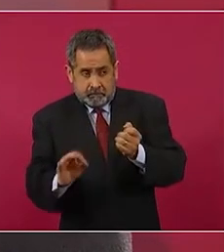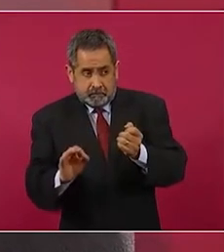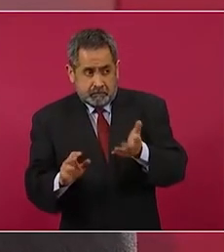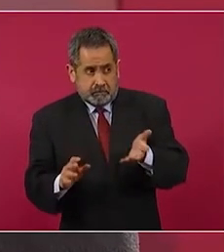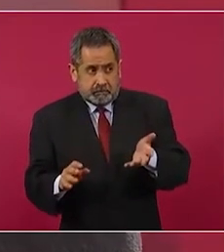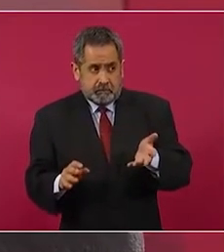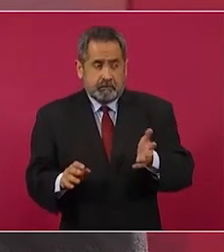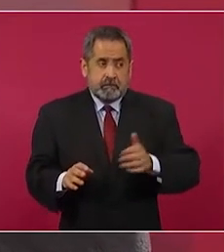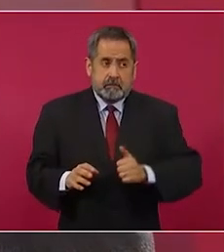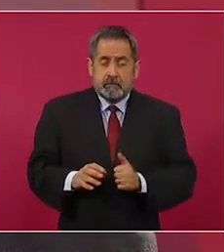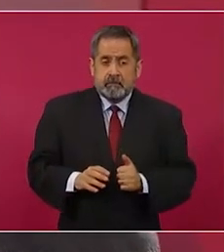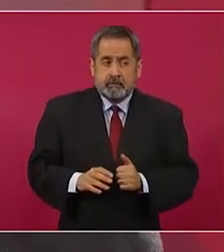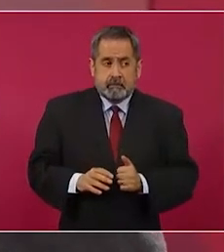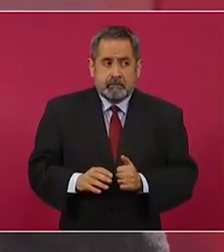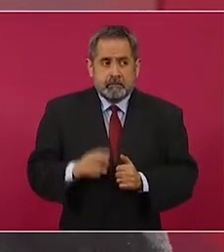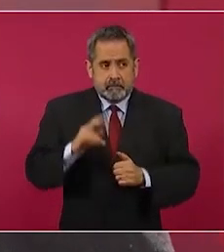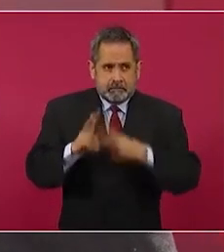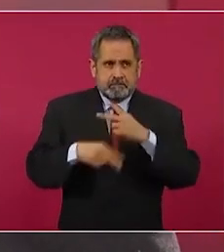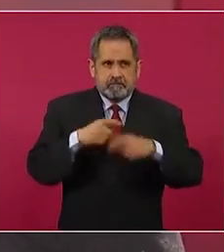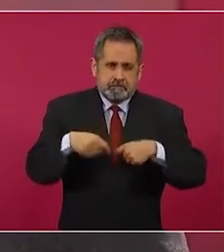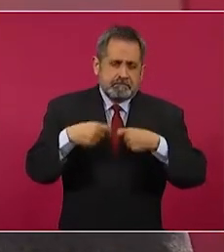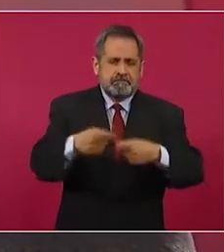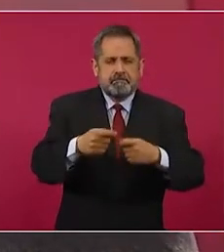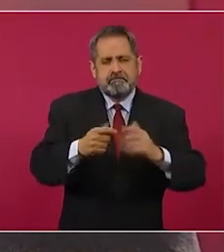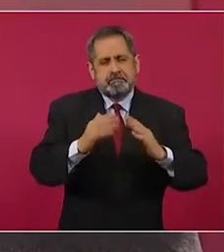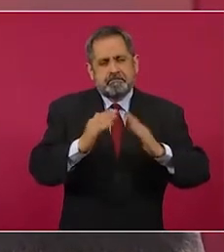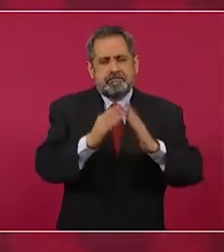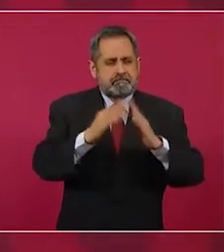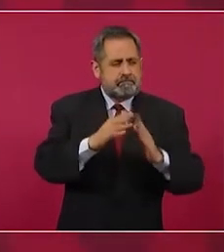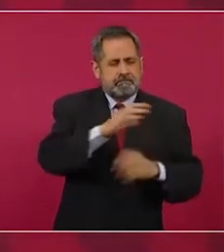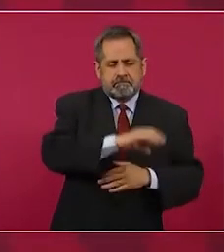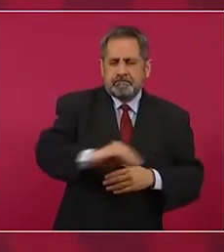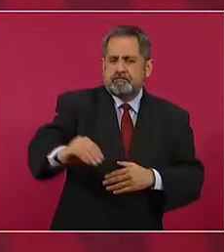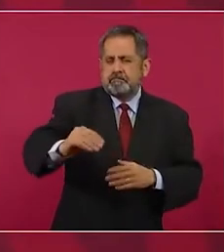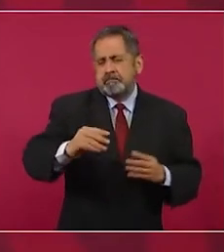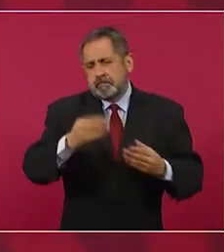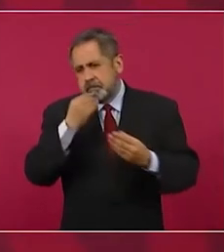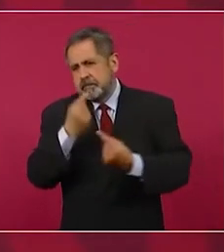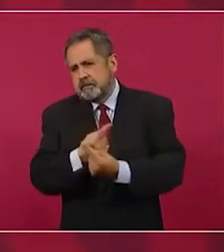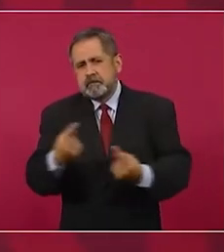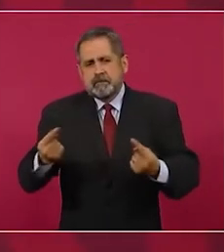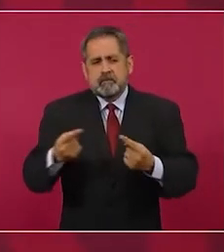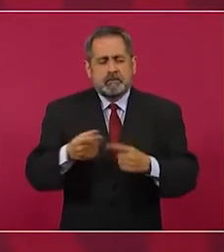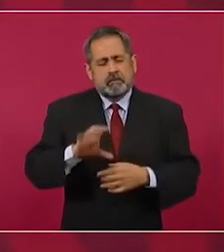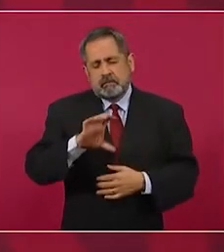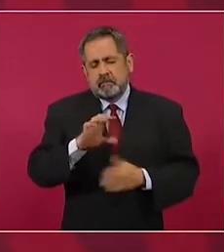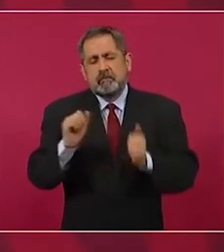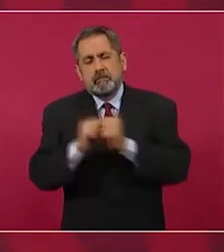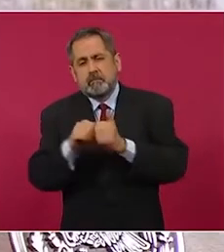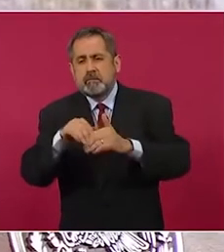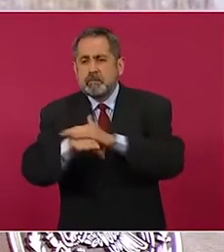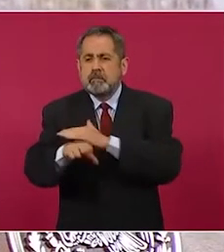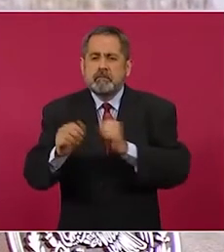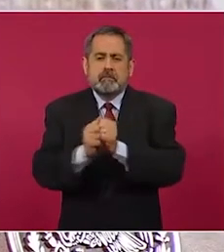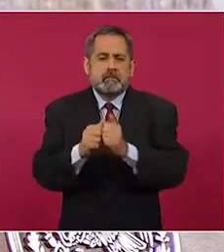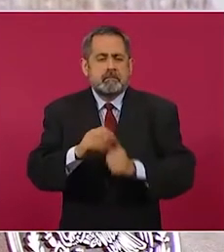el que tengan su hogar las niñas, los niños, y que los quieran mucho.